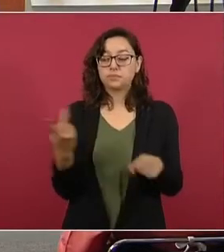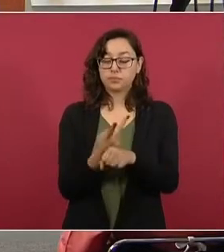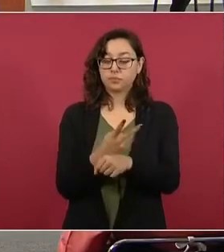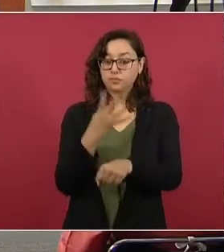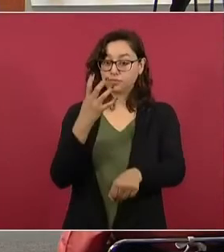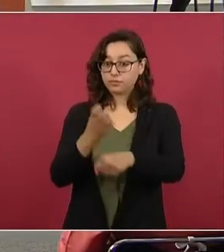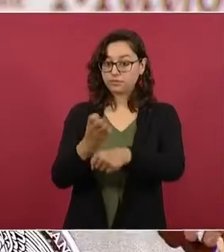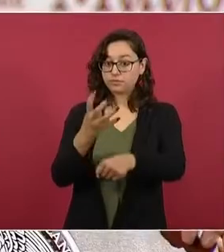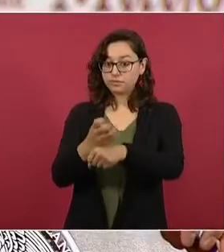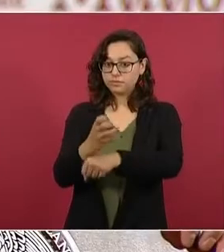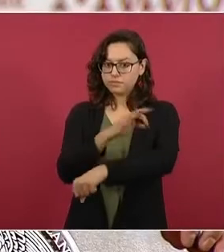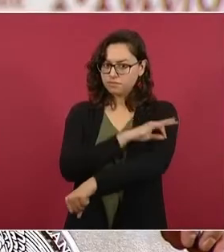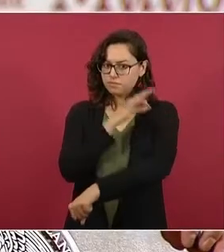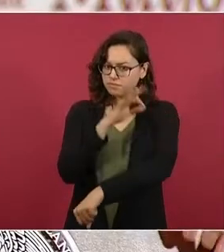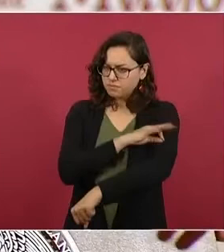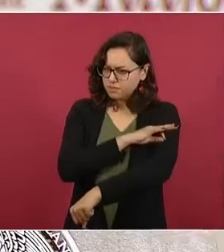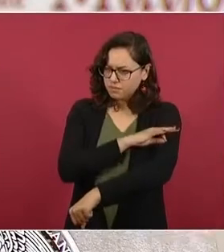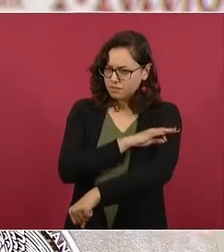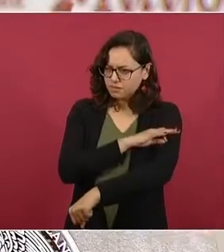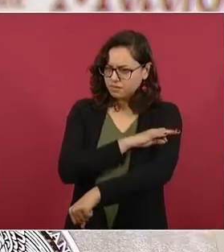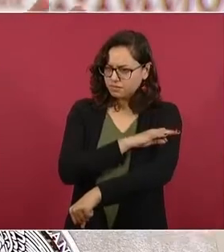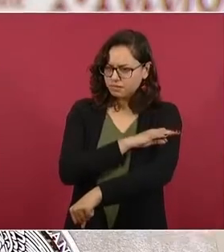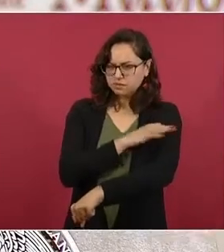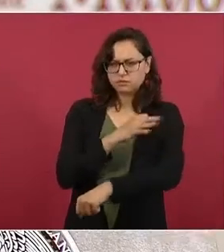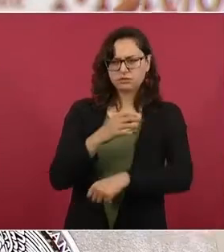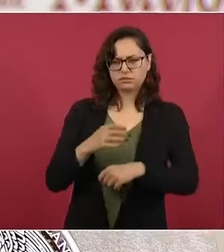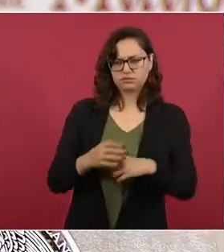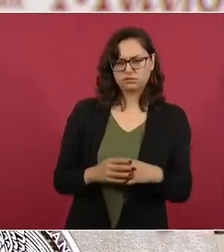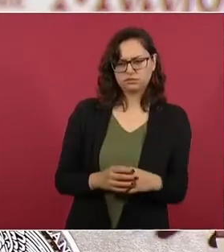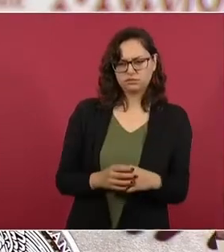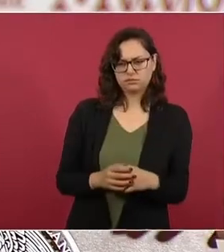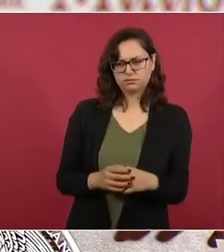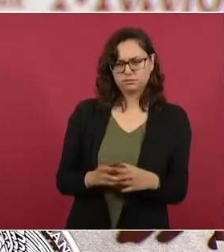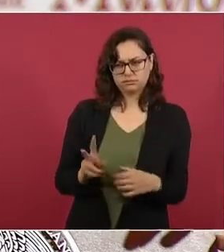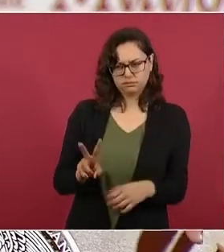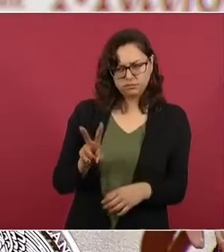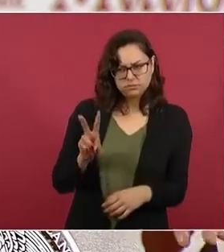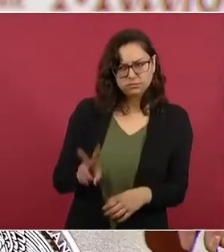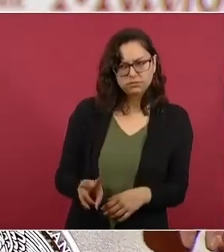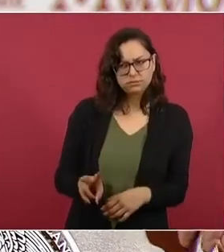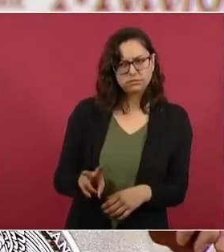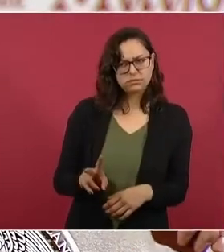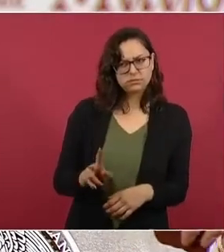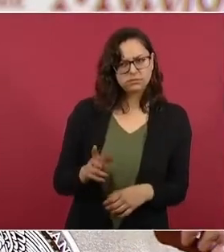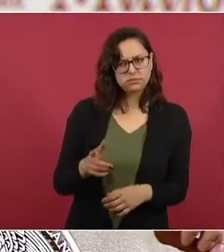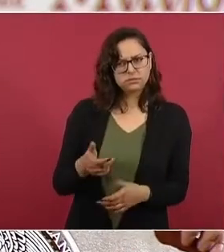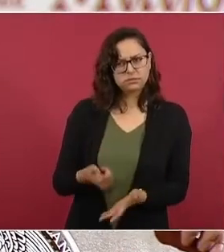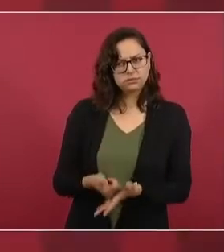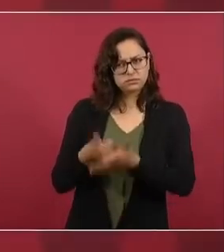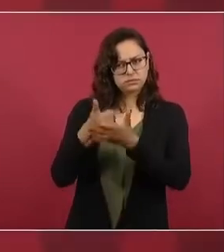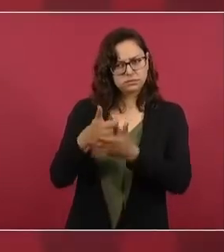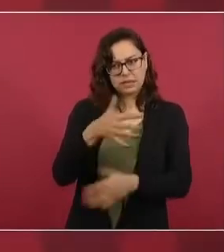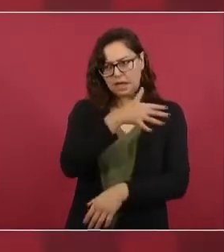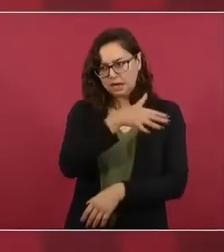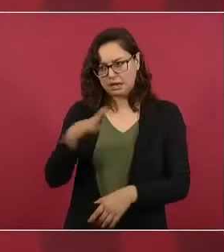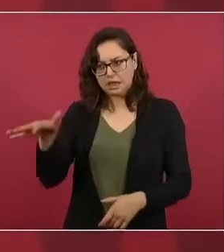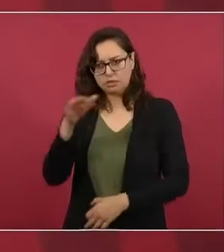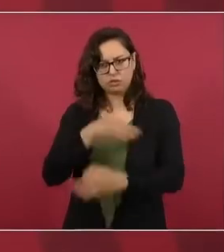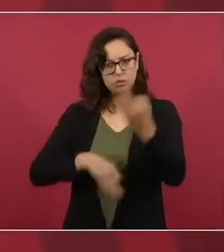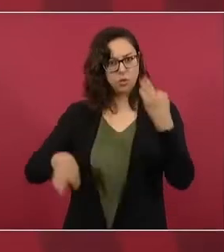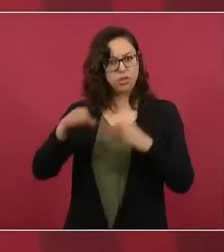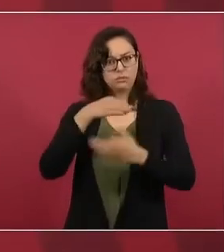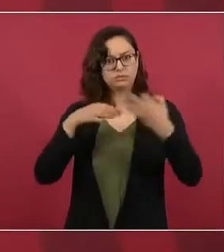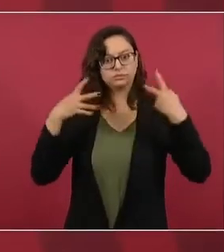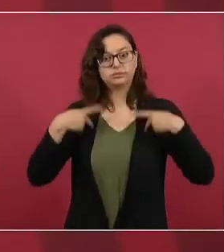dosis no necesariamente se está considerando de manera generalizada. En algunas recomendaciones técnicas que